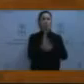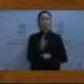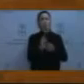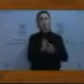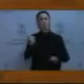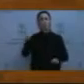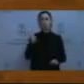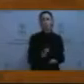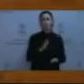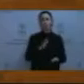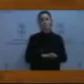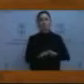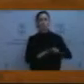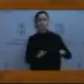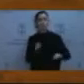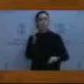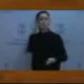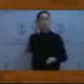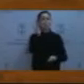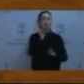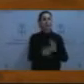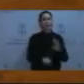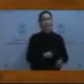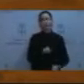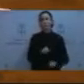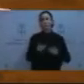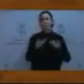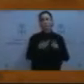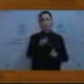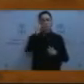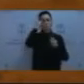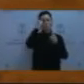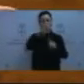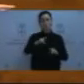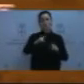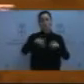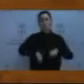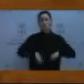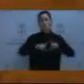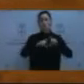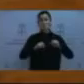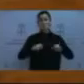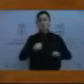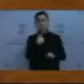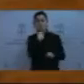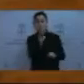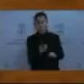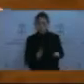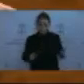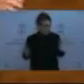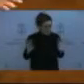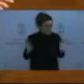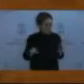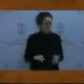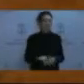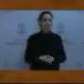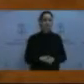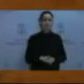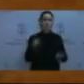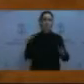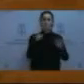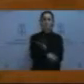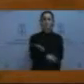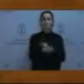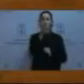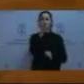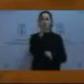una feminización del sector ganadero en Asturias. Yo, desde luego, no voy a profundizar en las